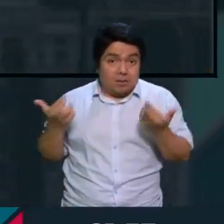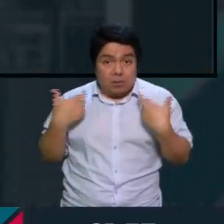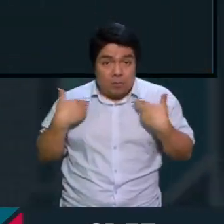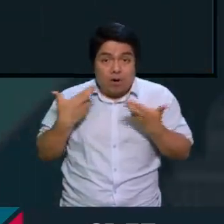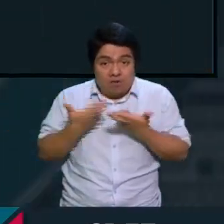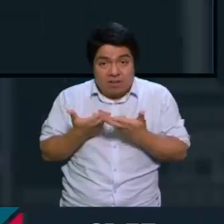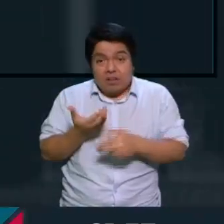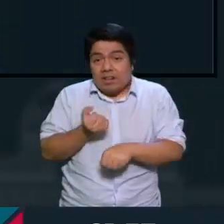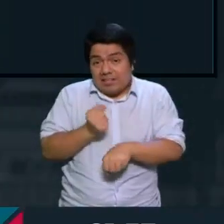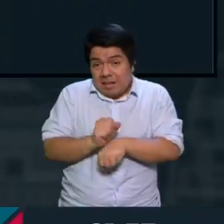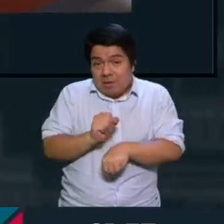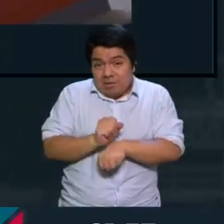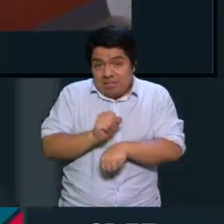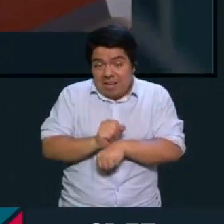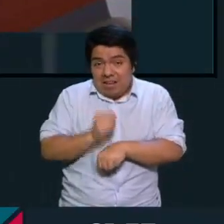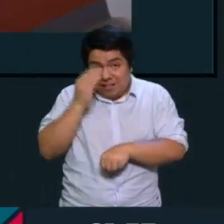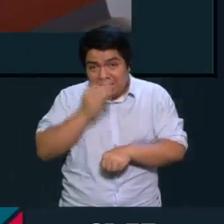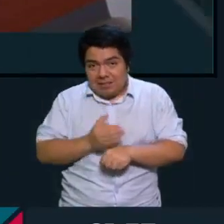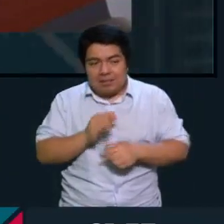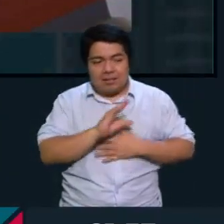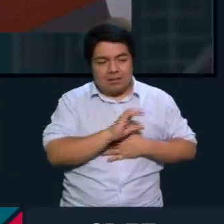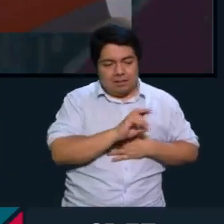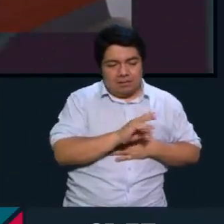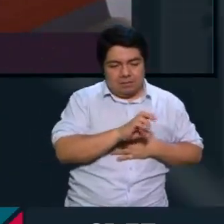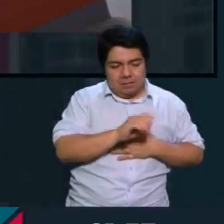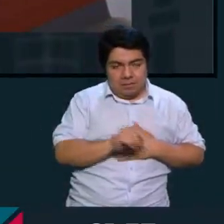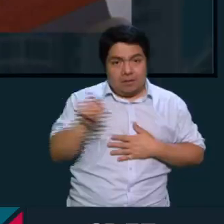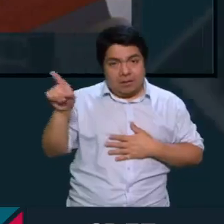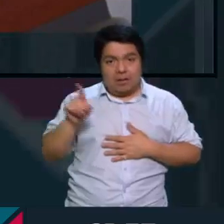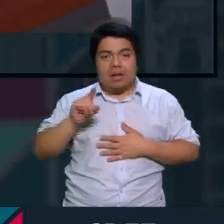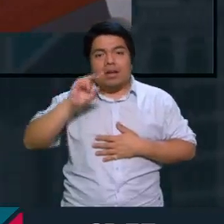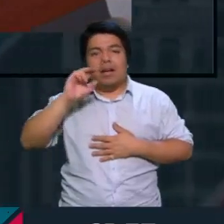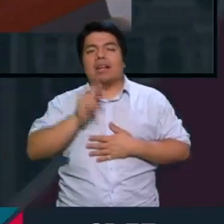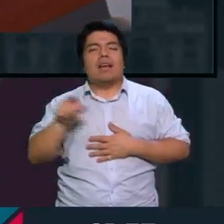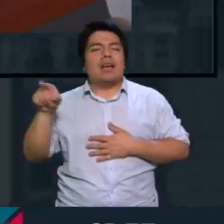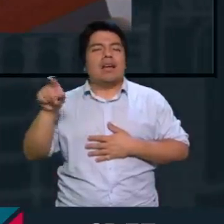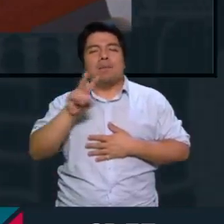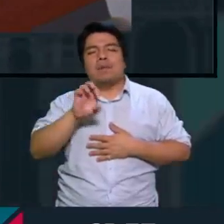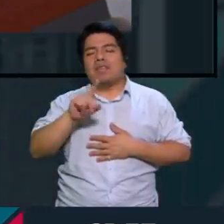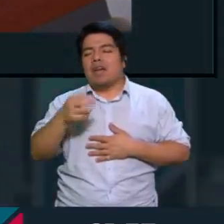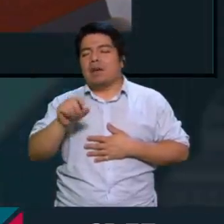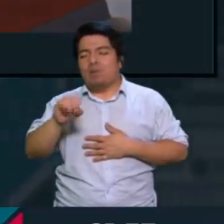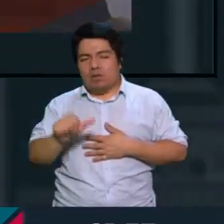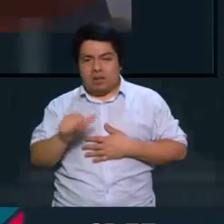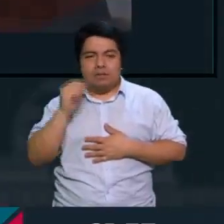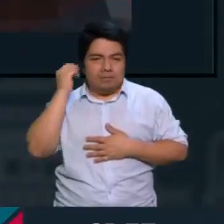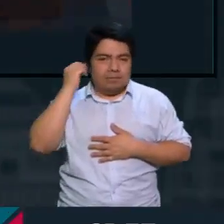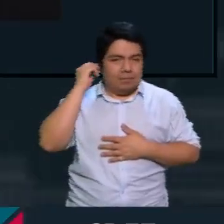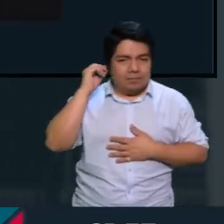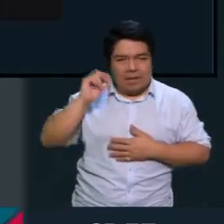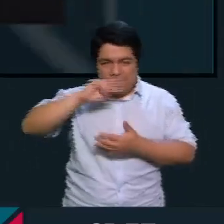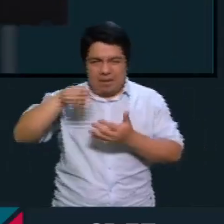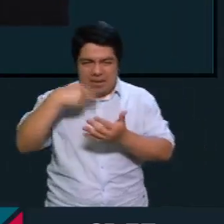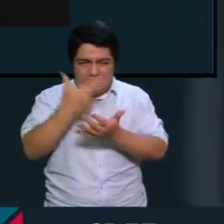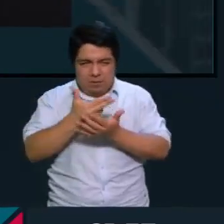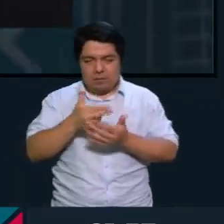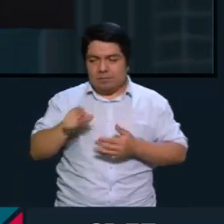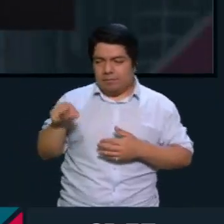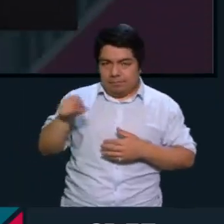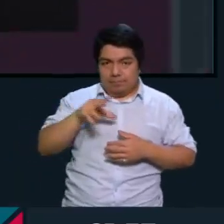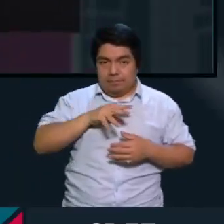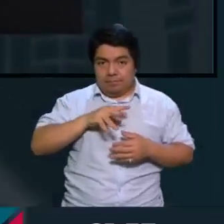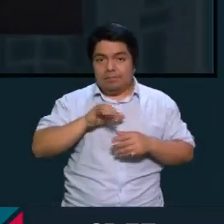como pasa de civismo allá en Villahermosa, que lo orienta y que le da elementos y